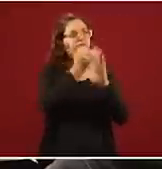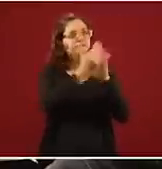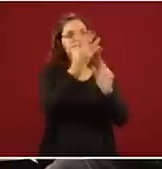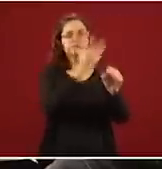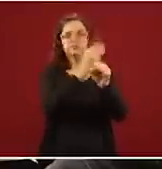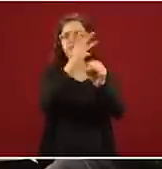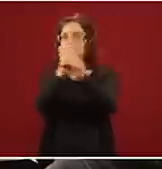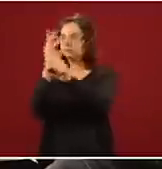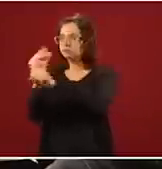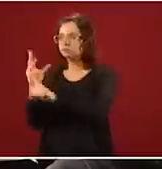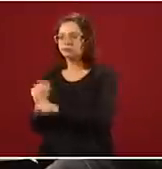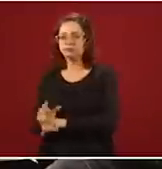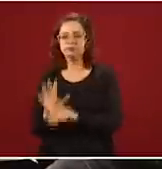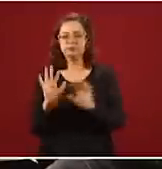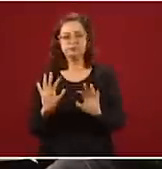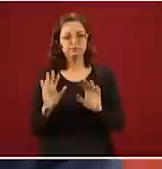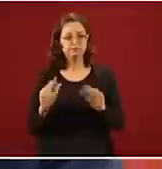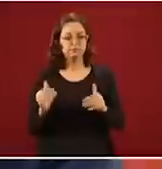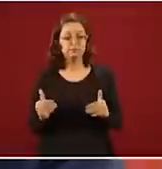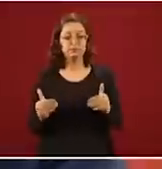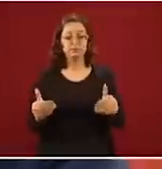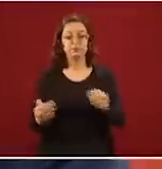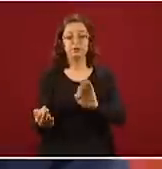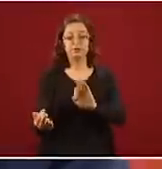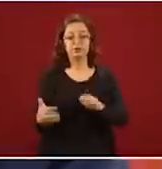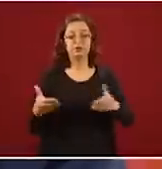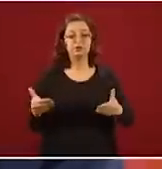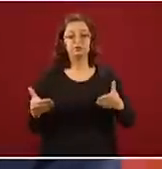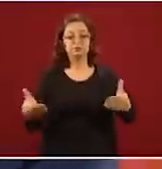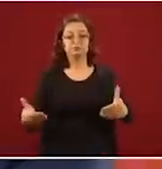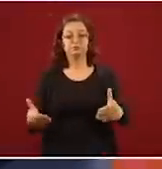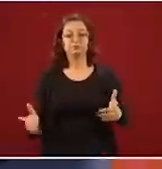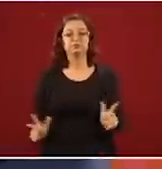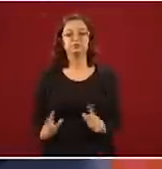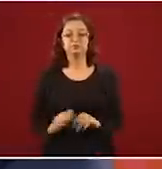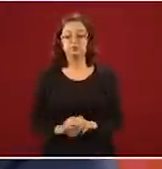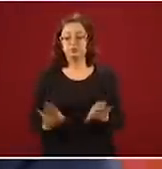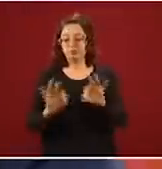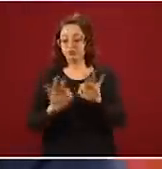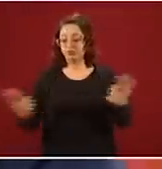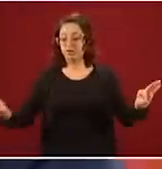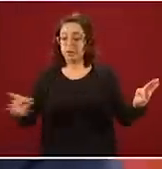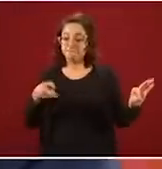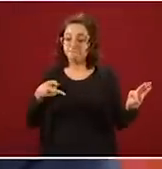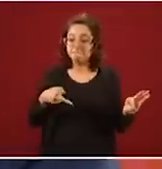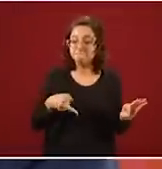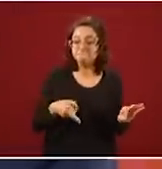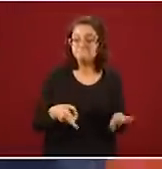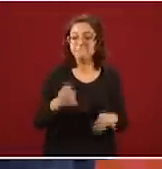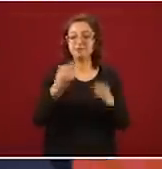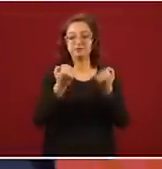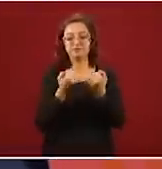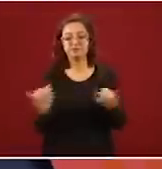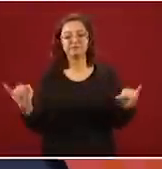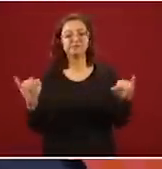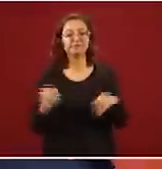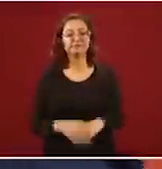la parte de enfrente, cortaron el listón y